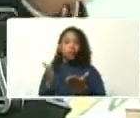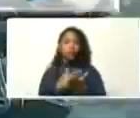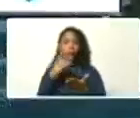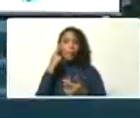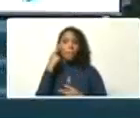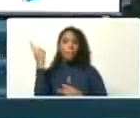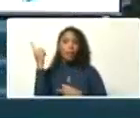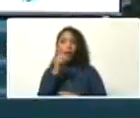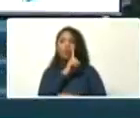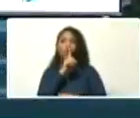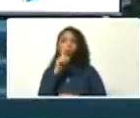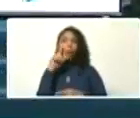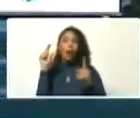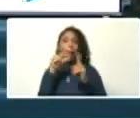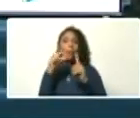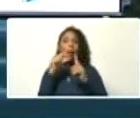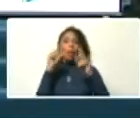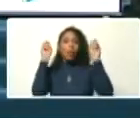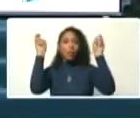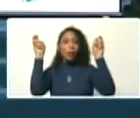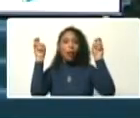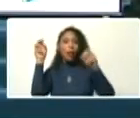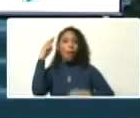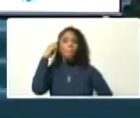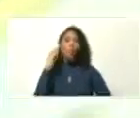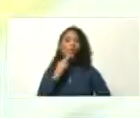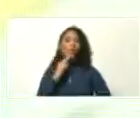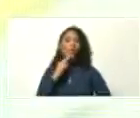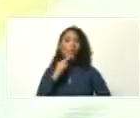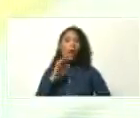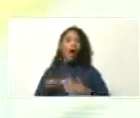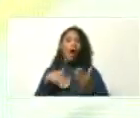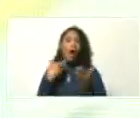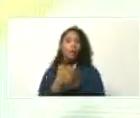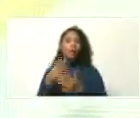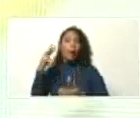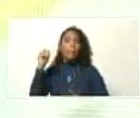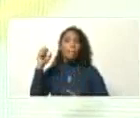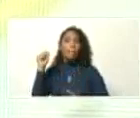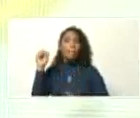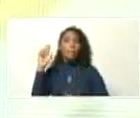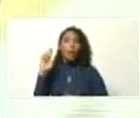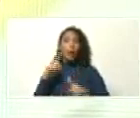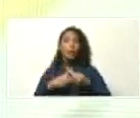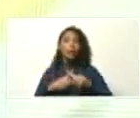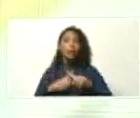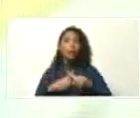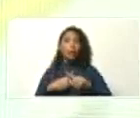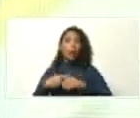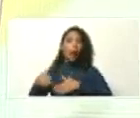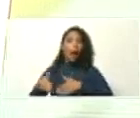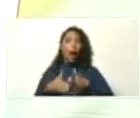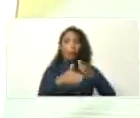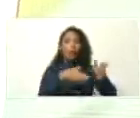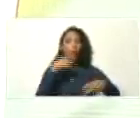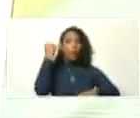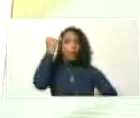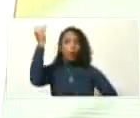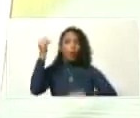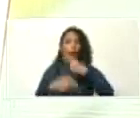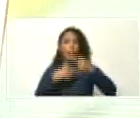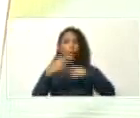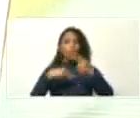llama. De Bolívar a Marx, trayectoria ideológica de la revolución